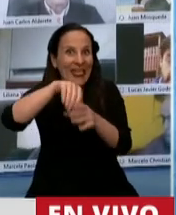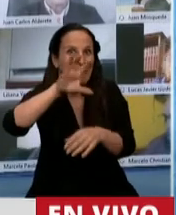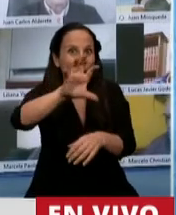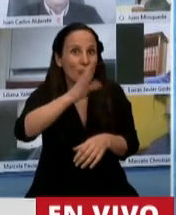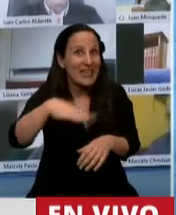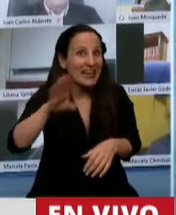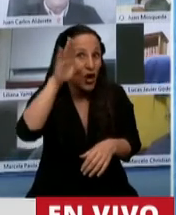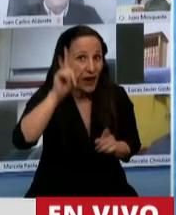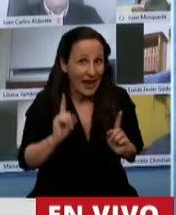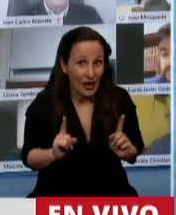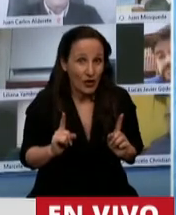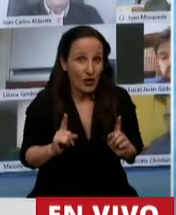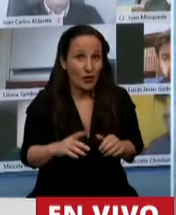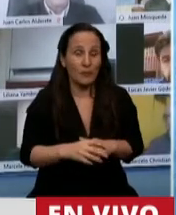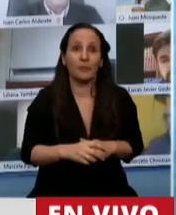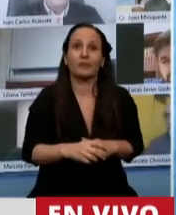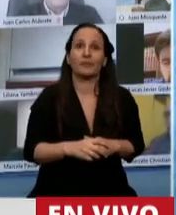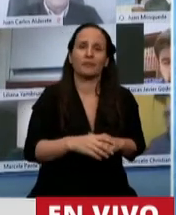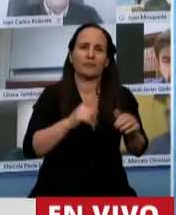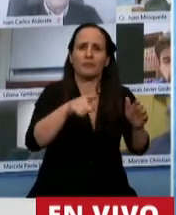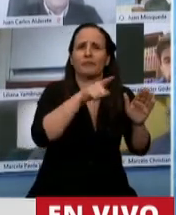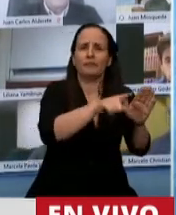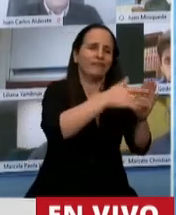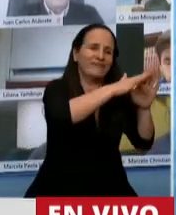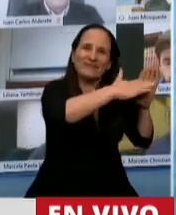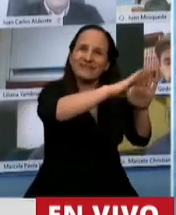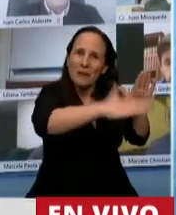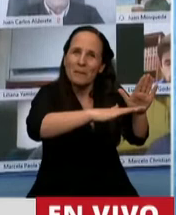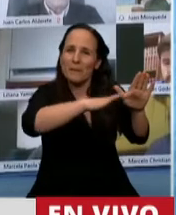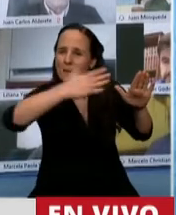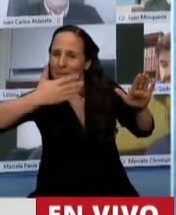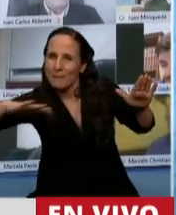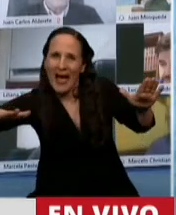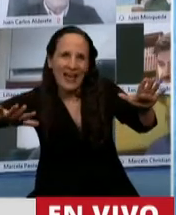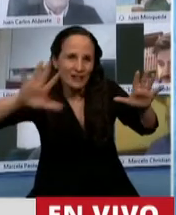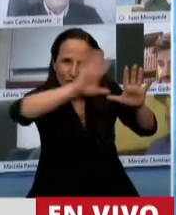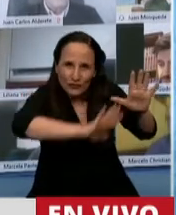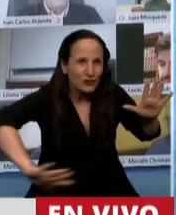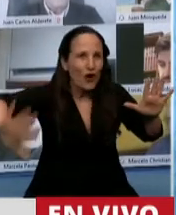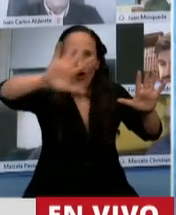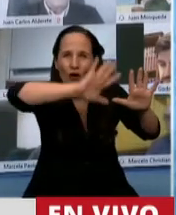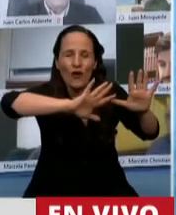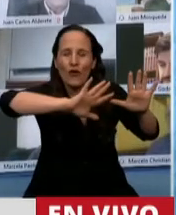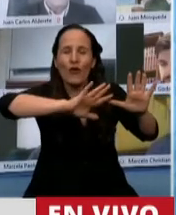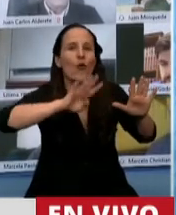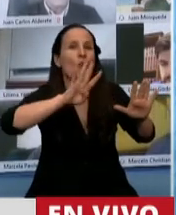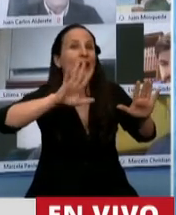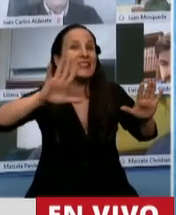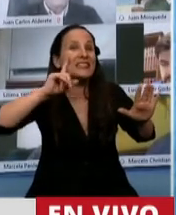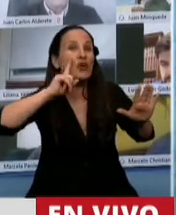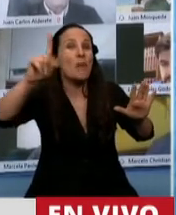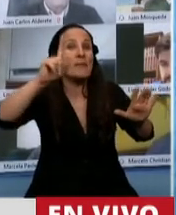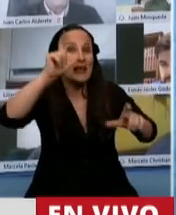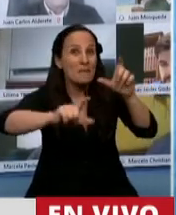Desde el mar derrama, desde la cordillera al mar, desde el mar a la cordillera, más de 45.000